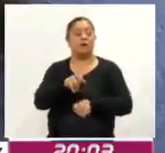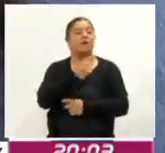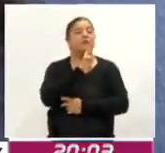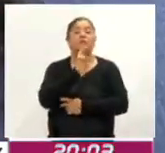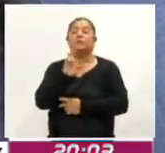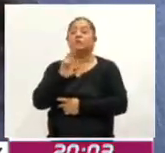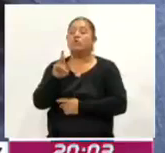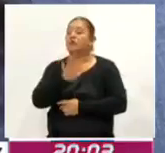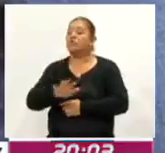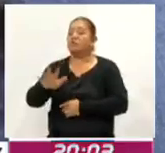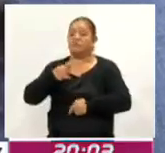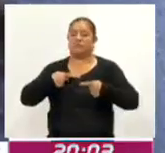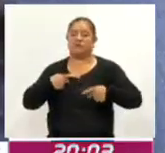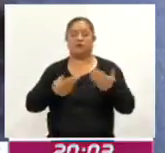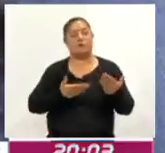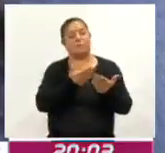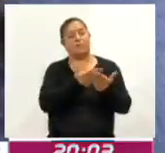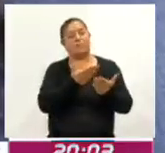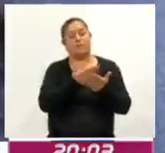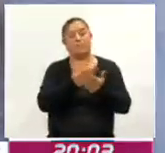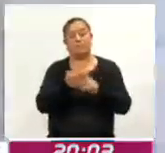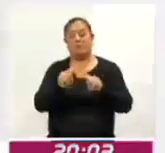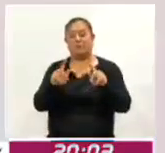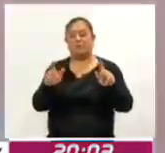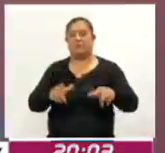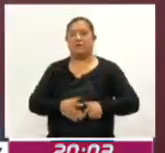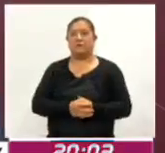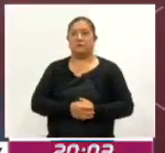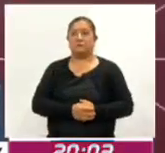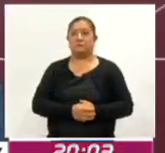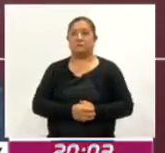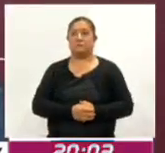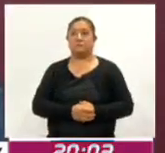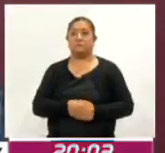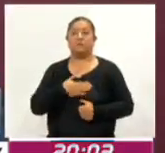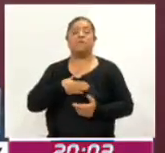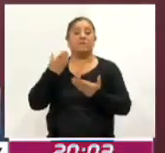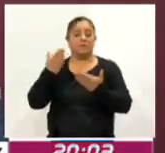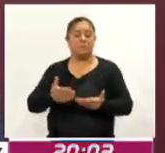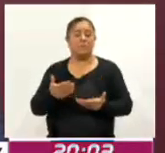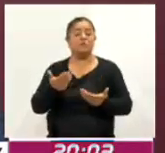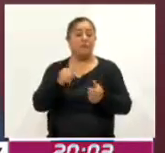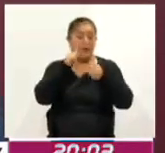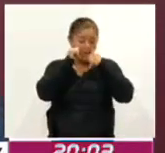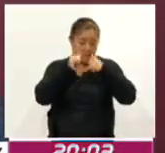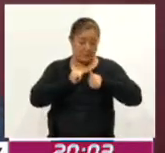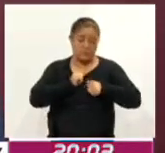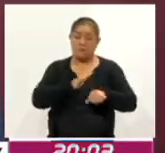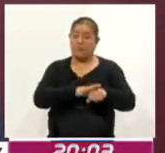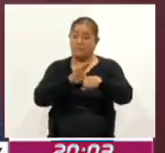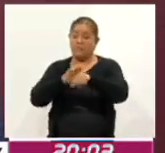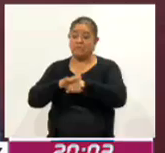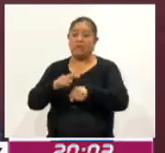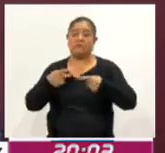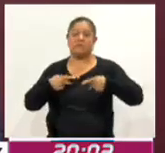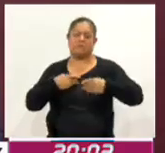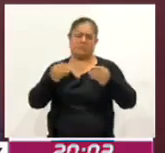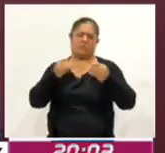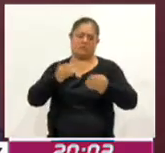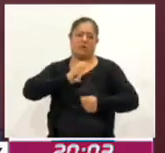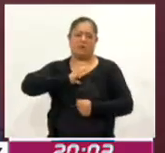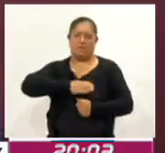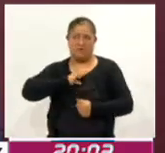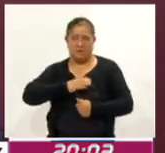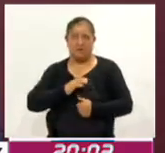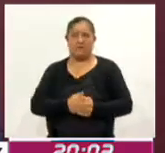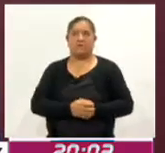las solicitudes de las y los ciudadanos tlaxcaltecas. Venimos a ver que pues hay una mayor atención porque hay mucha gente que padece cáncer, que